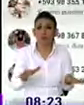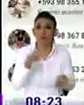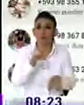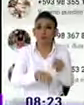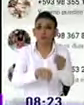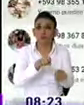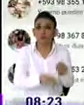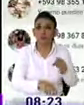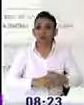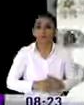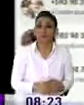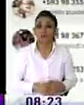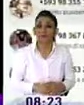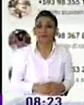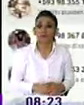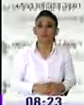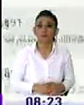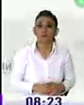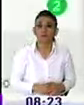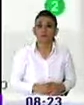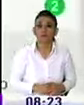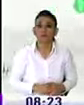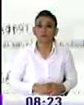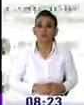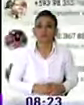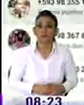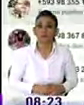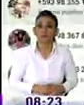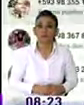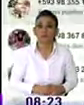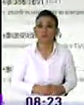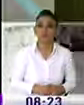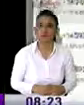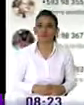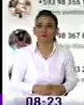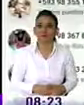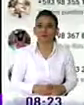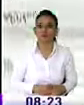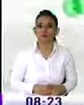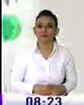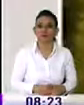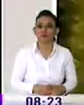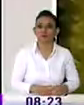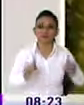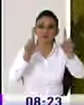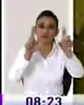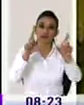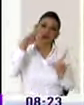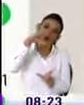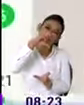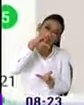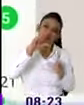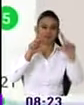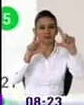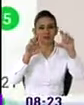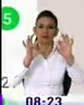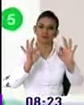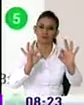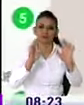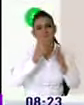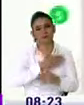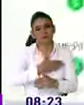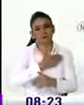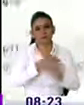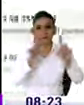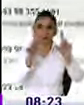por acá. Suciedad por acá. Y las fotos están al revés. Mandarán las fotos en buen estado,